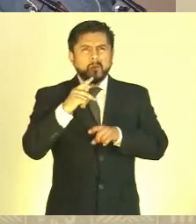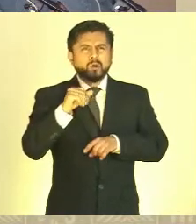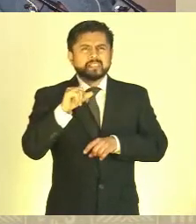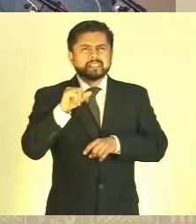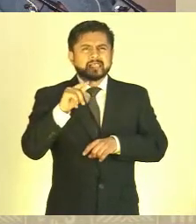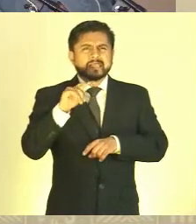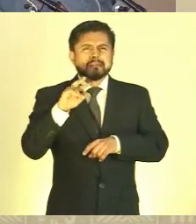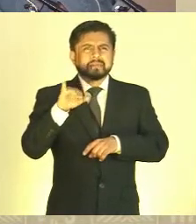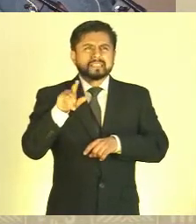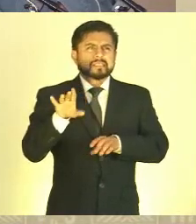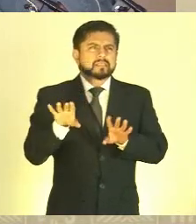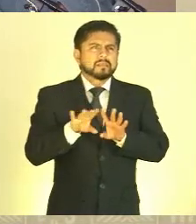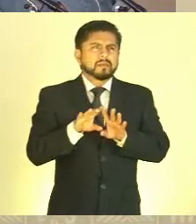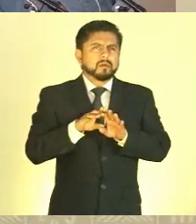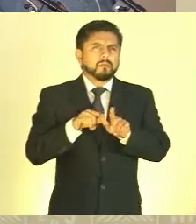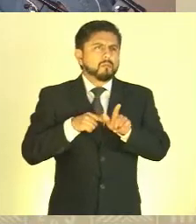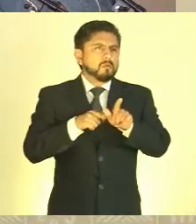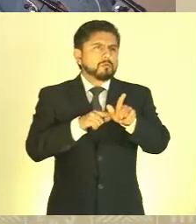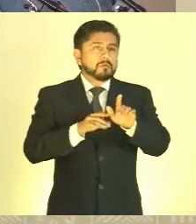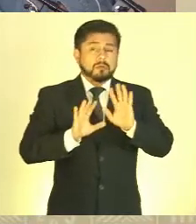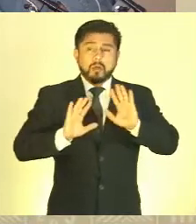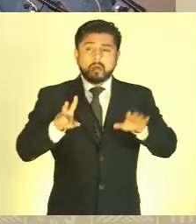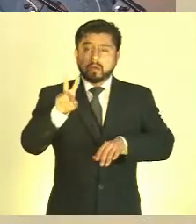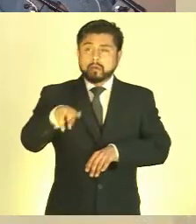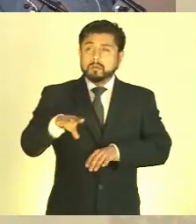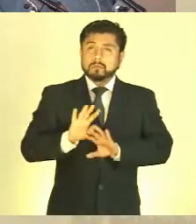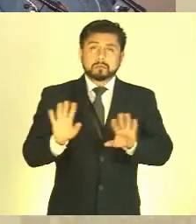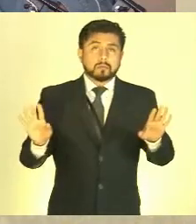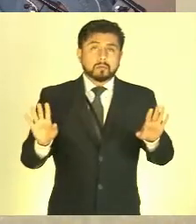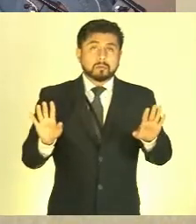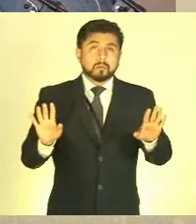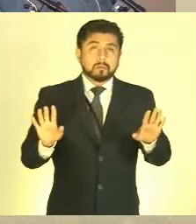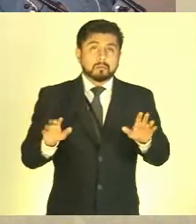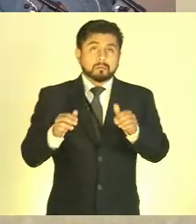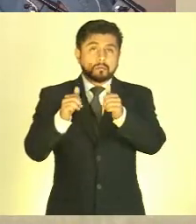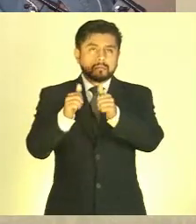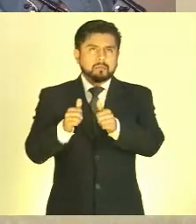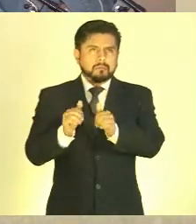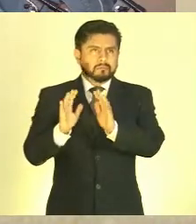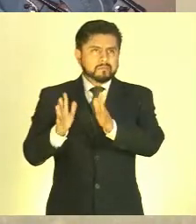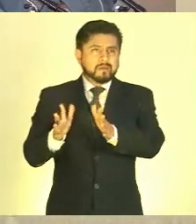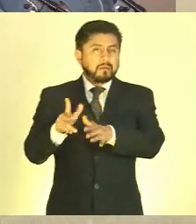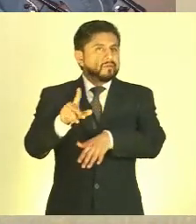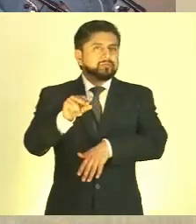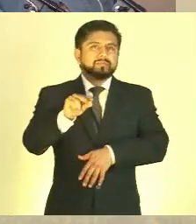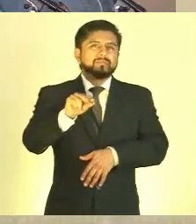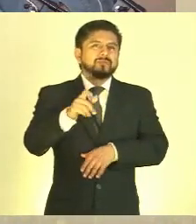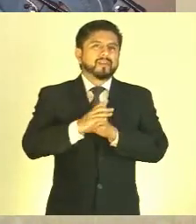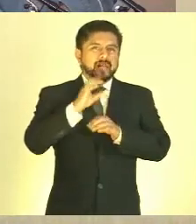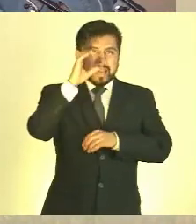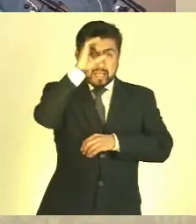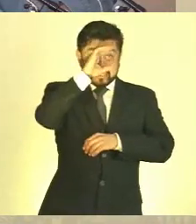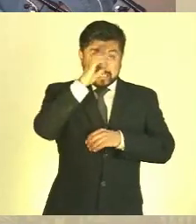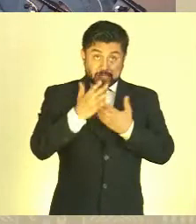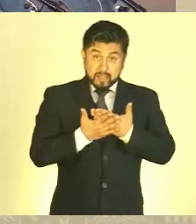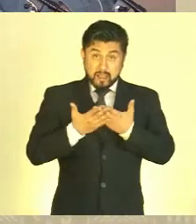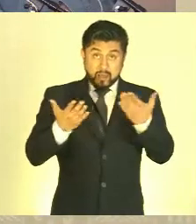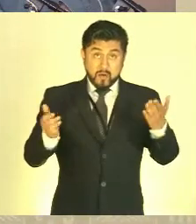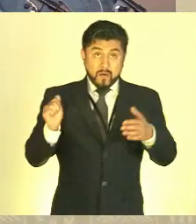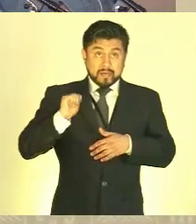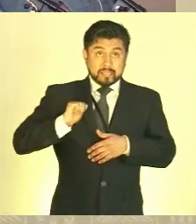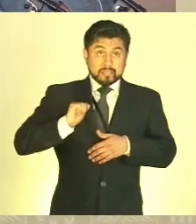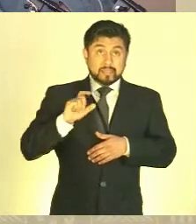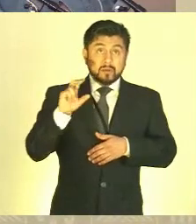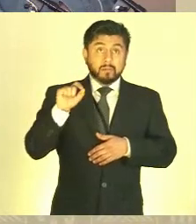eran fundamentalistas, la ciencia dice eso y así es. Pero la ciencia del siglo XX y de este siglo